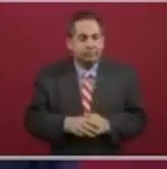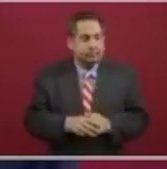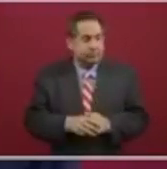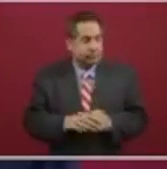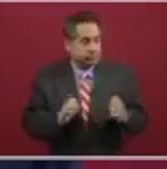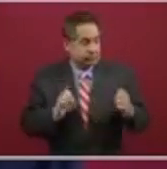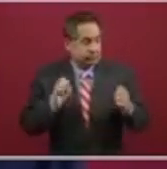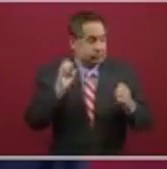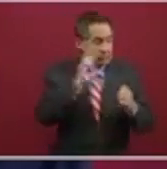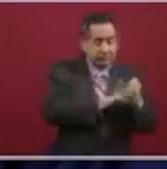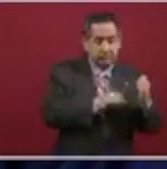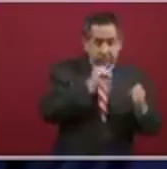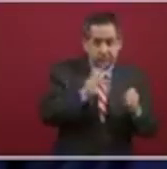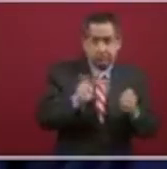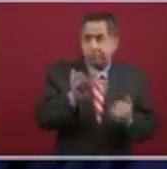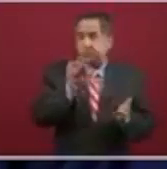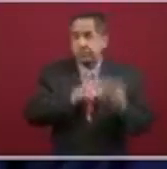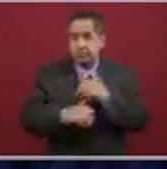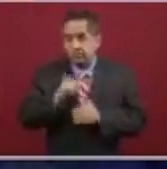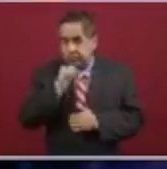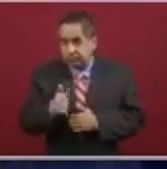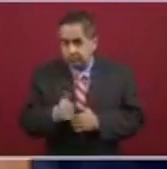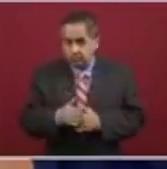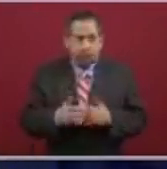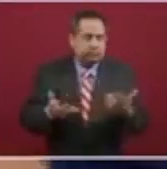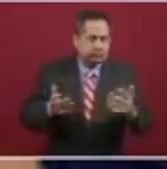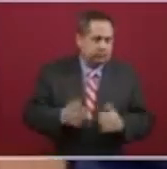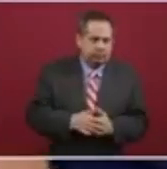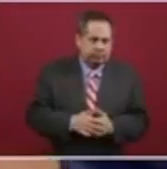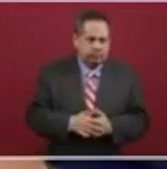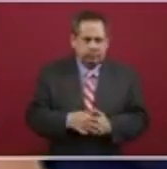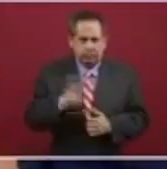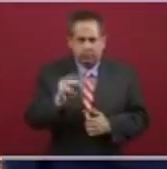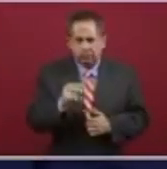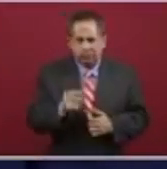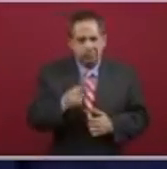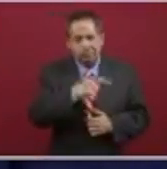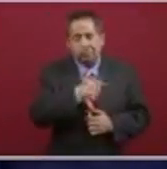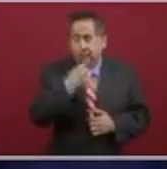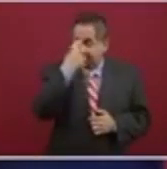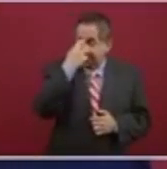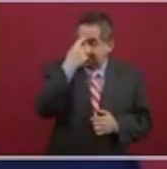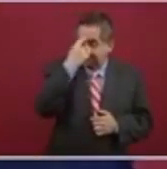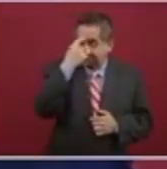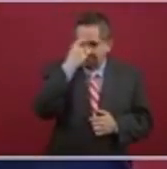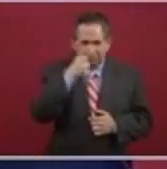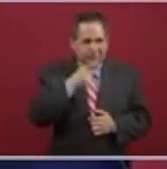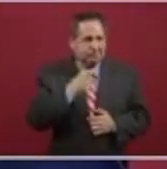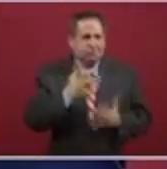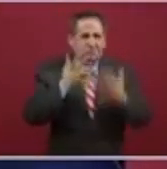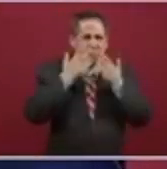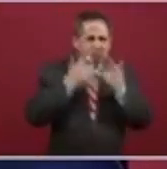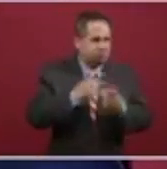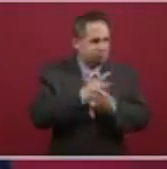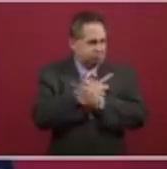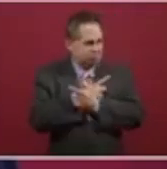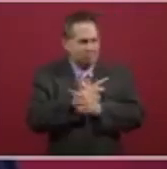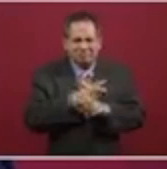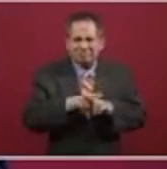tranza, no avanza, el avanzar, el triunfar sin escrúpulos de ninguna